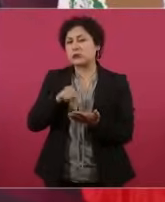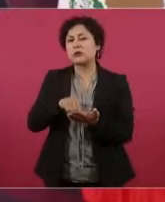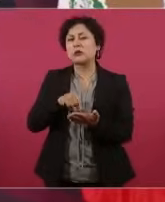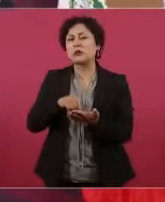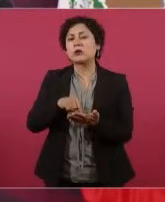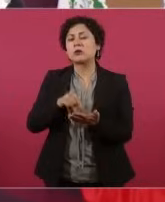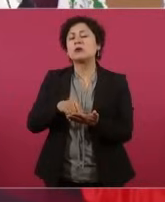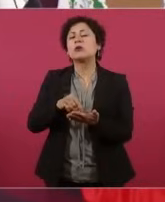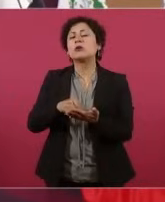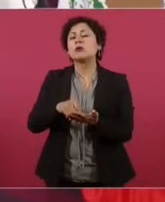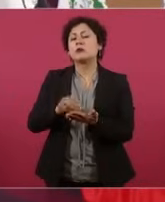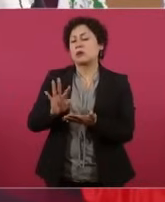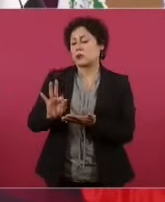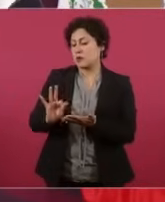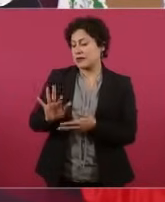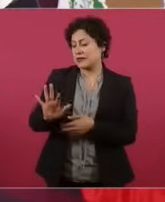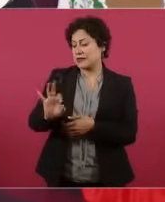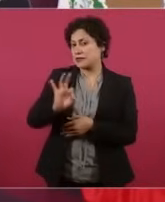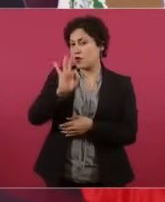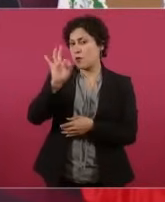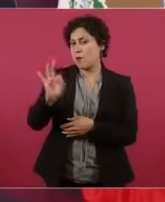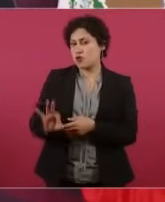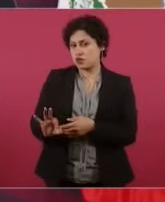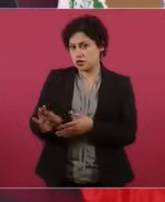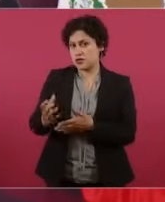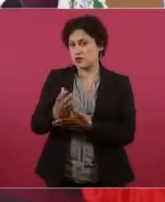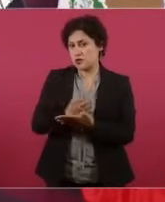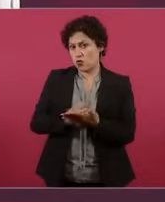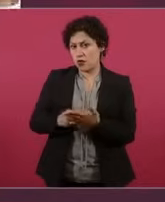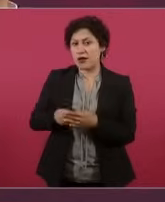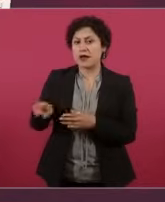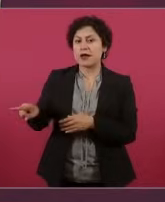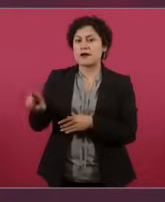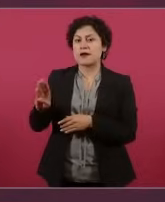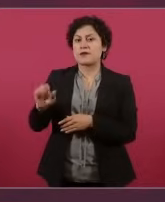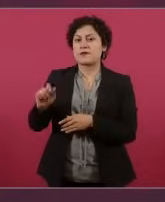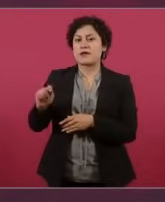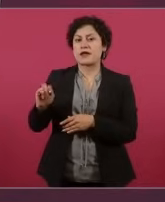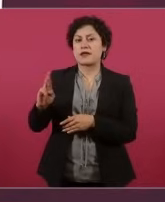obtiene 45%. Beatriz y